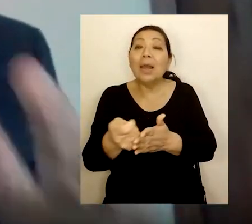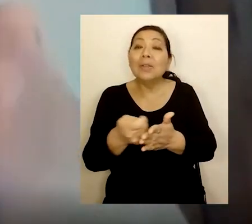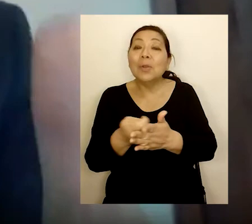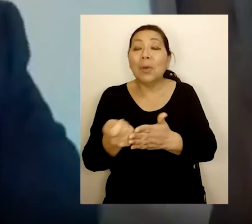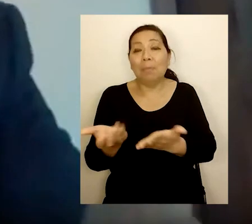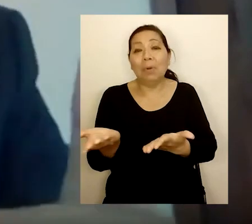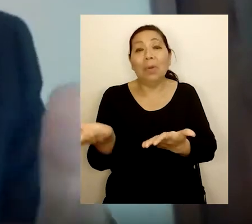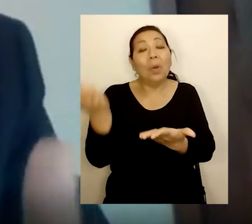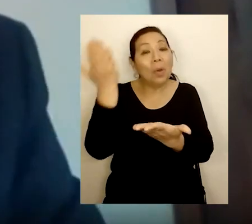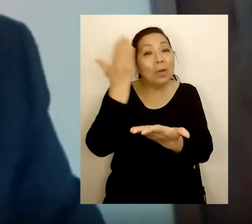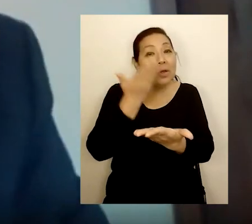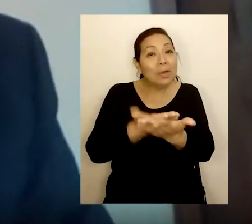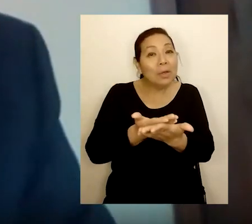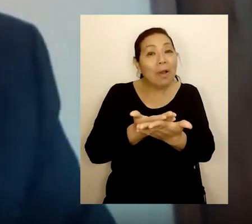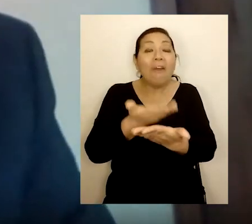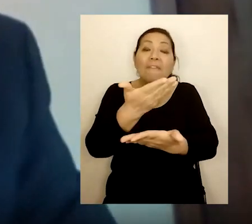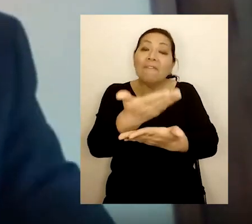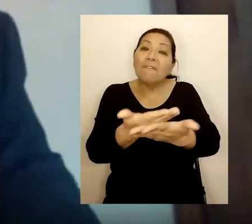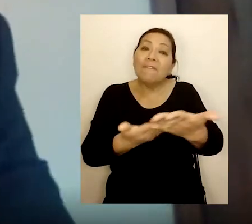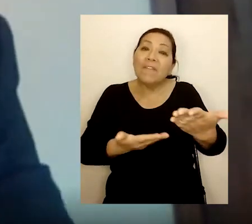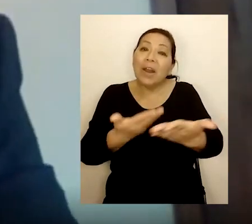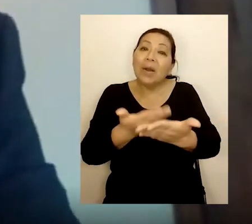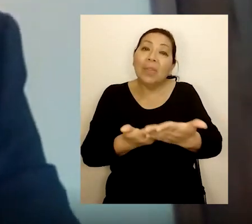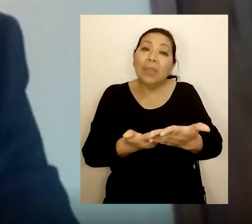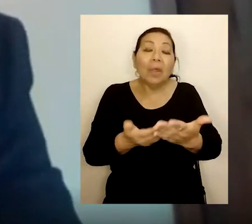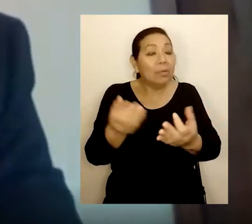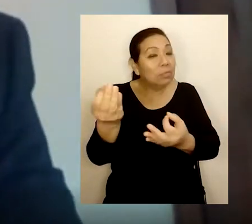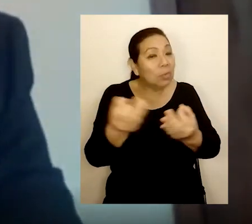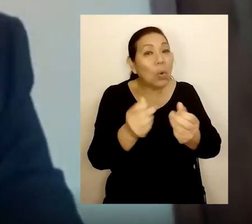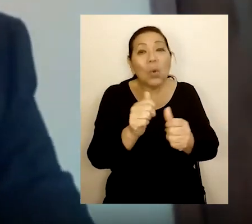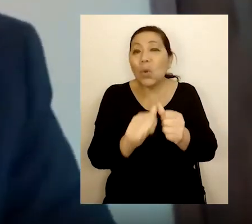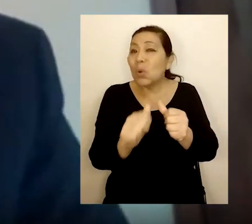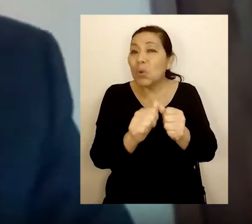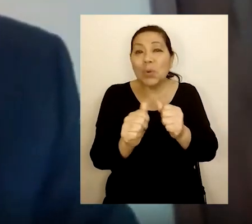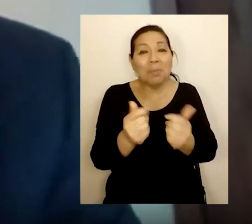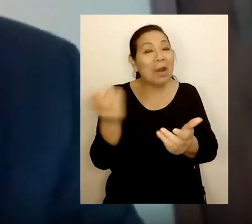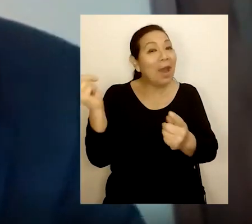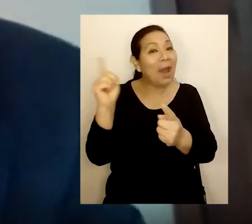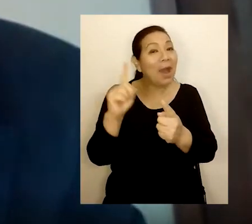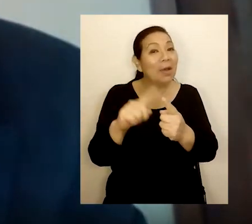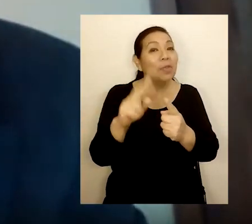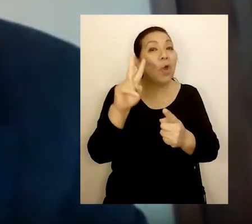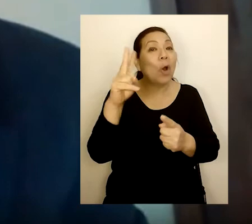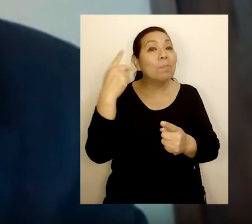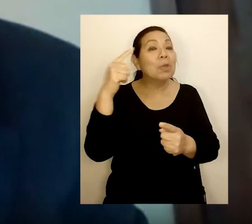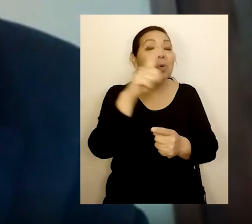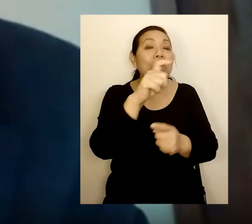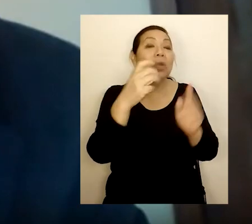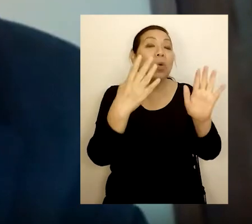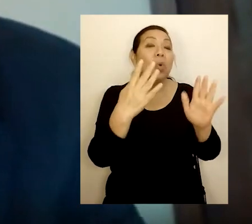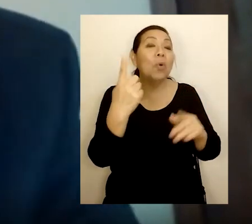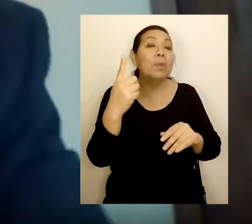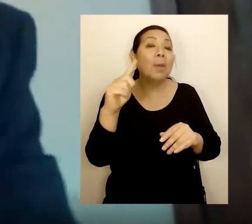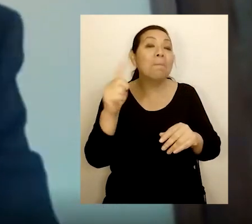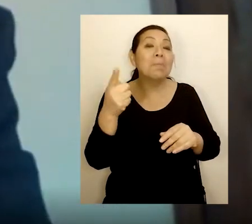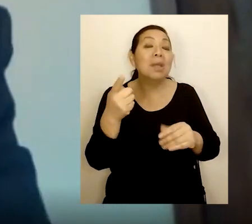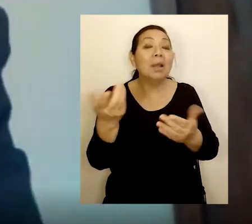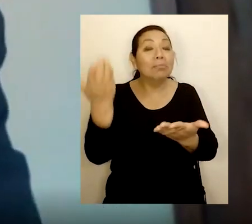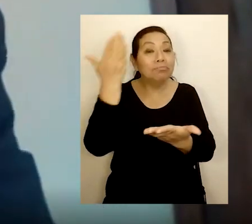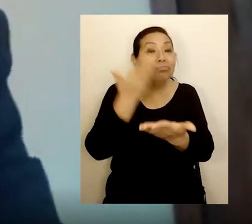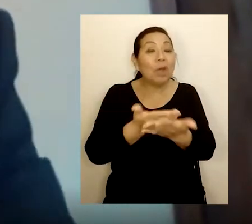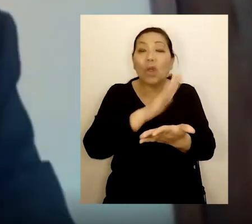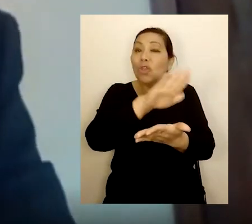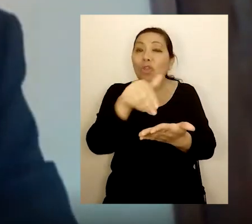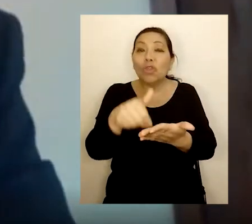compras, adjuntando facturas, cuadrando los números hasta llegar a 2.191.000 y